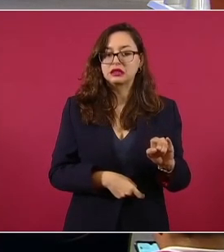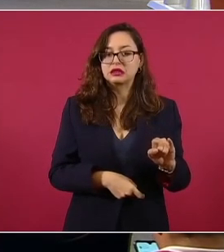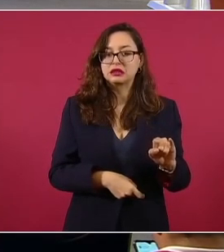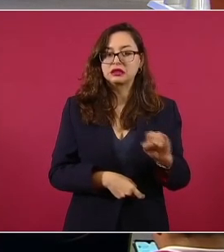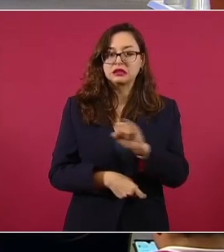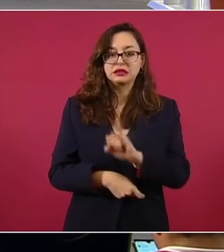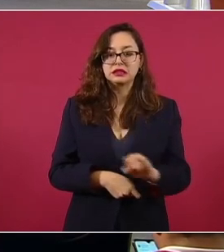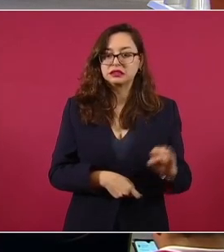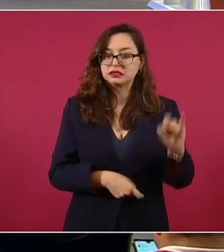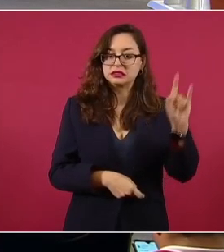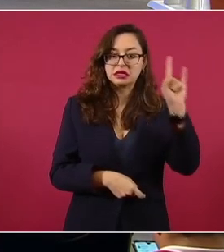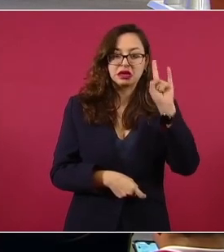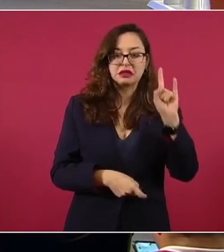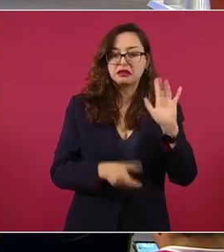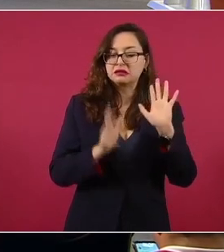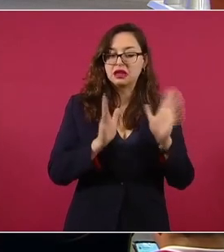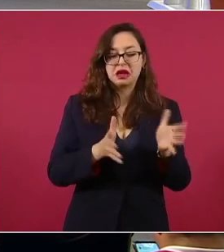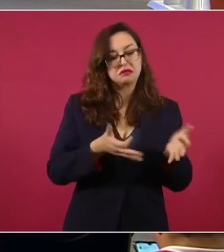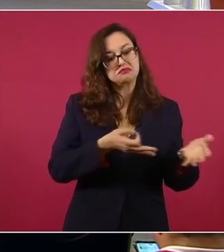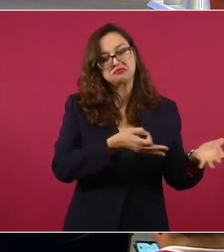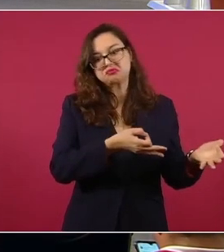totalmente cooptado.